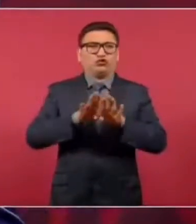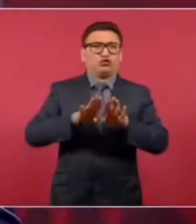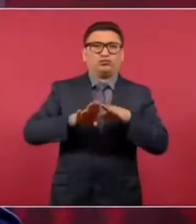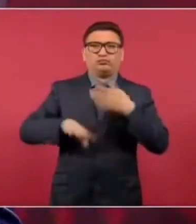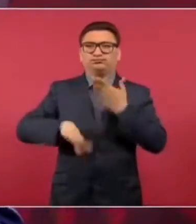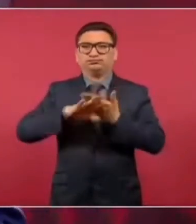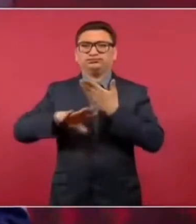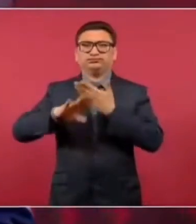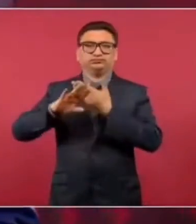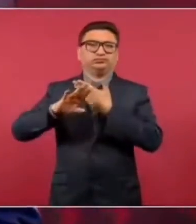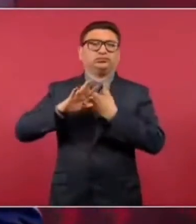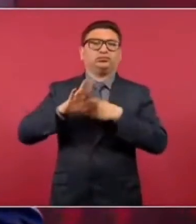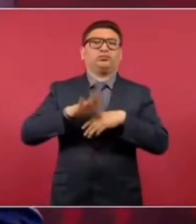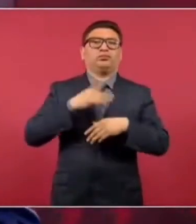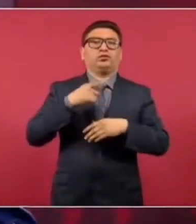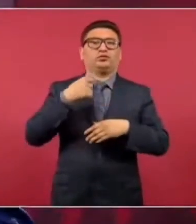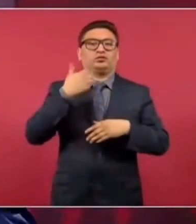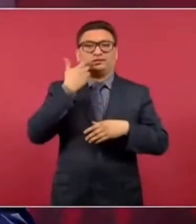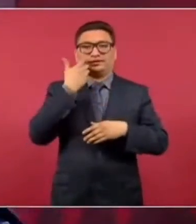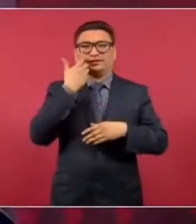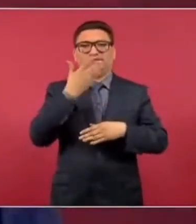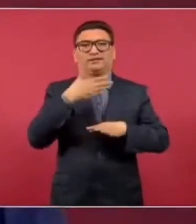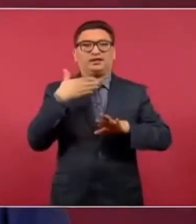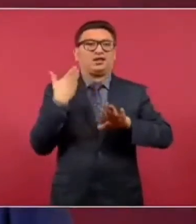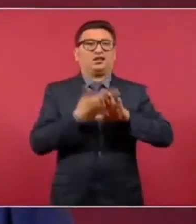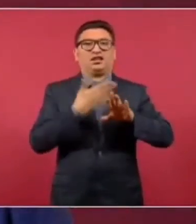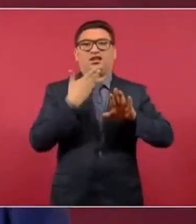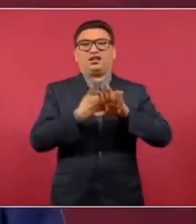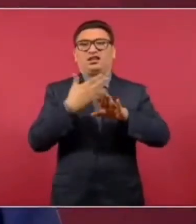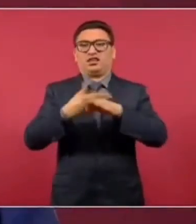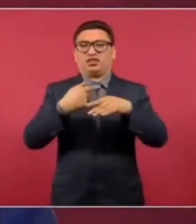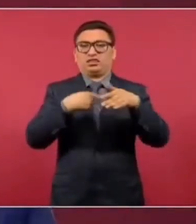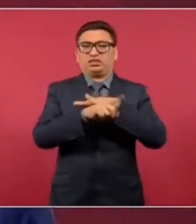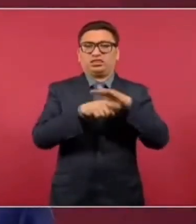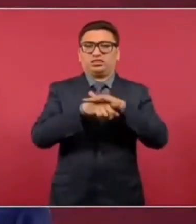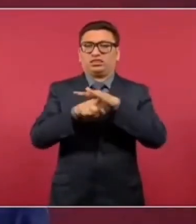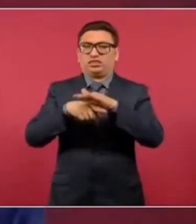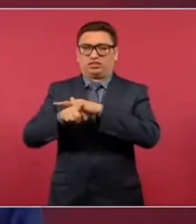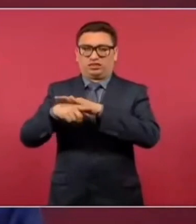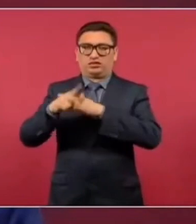mancharme, porque la calumnia cuando no mancha tizna.